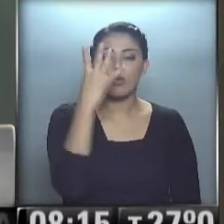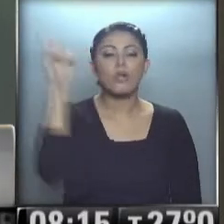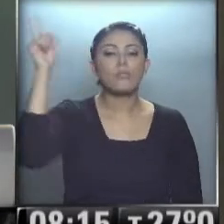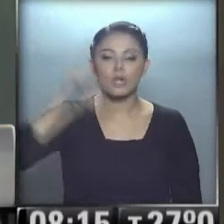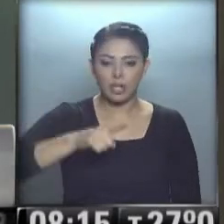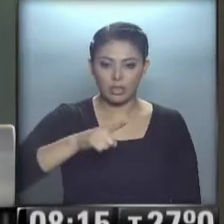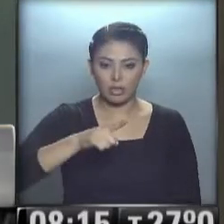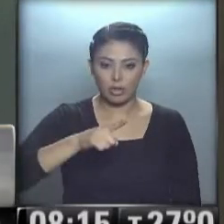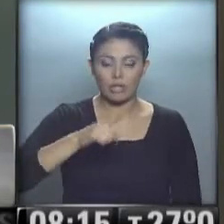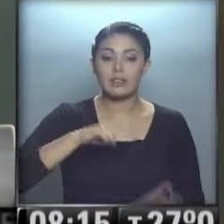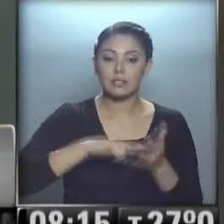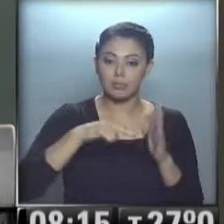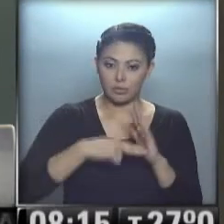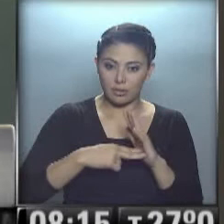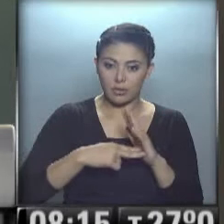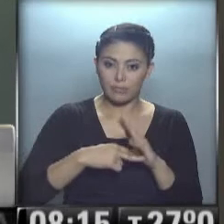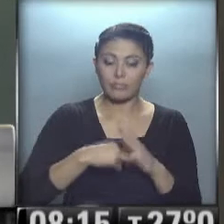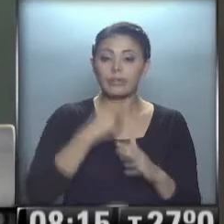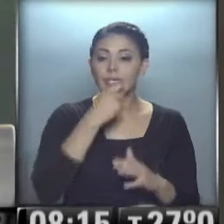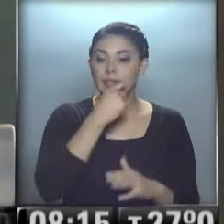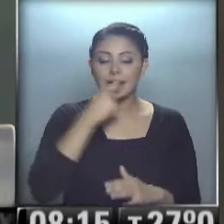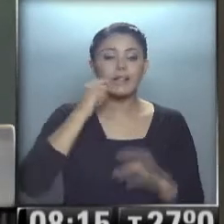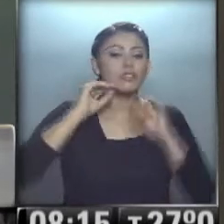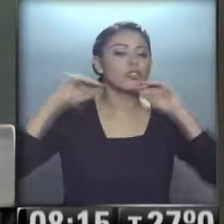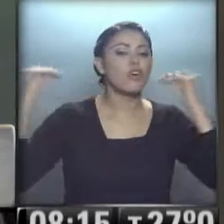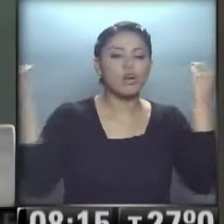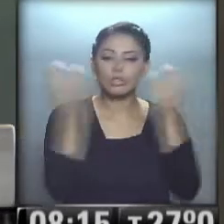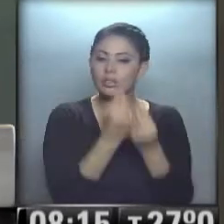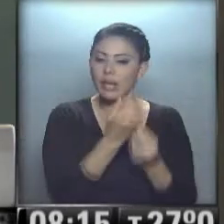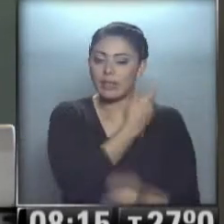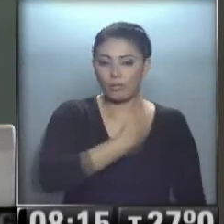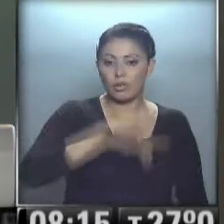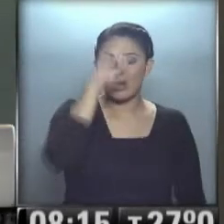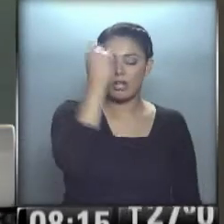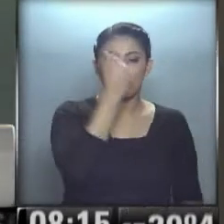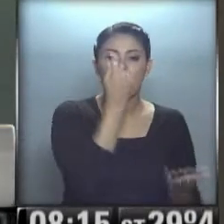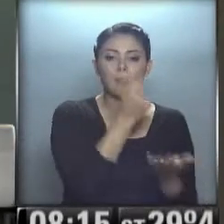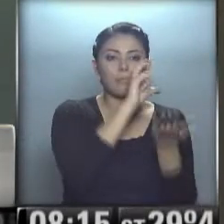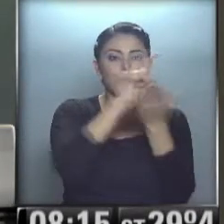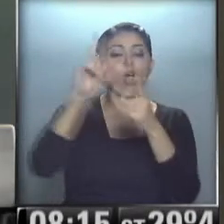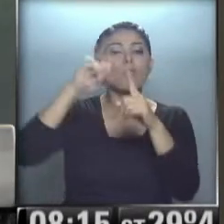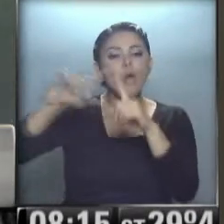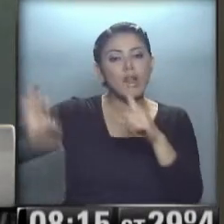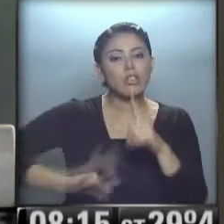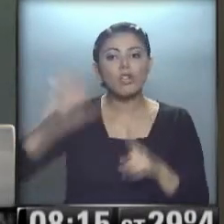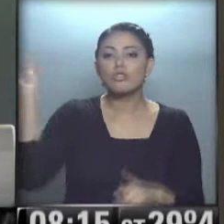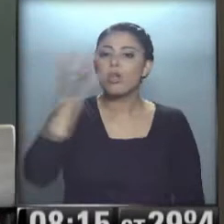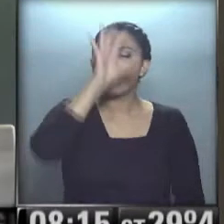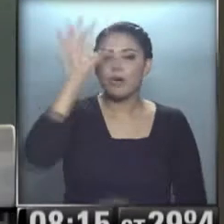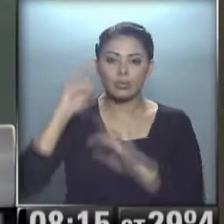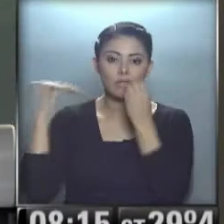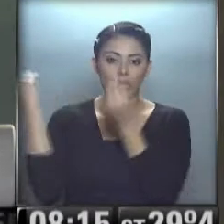1.024%. Esto equivale a decir que el flujo total de transferencias nacionales por año a todas las provincias